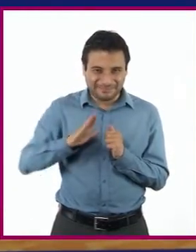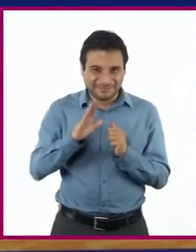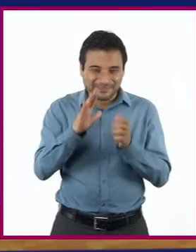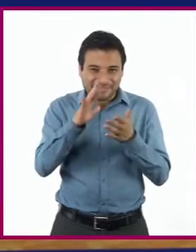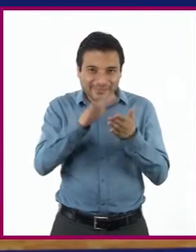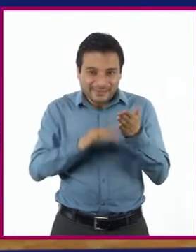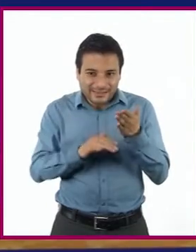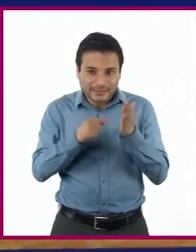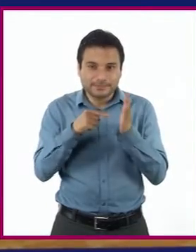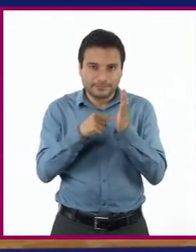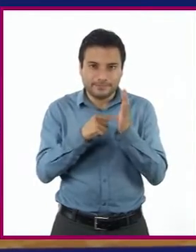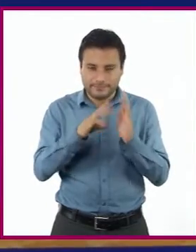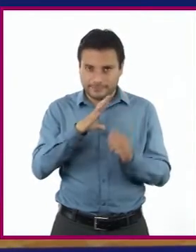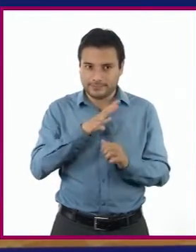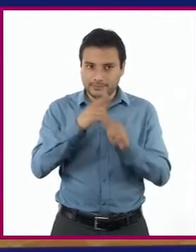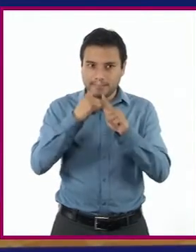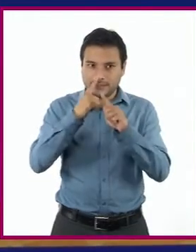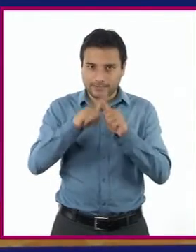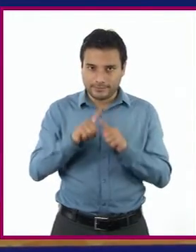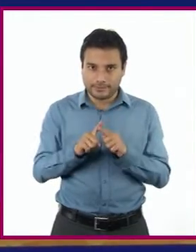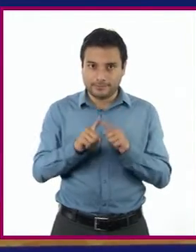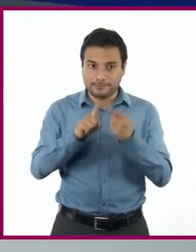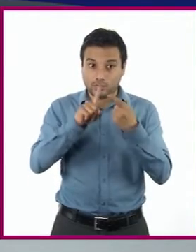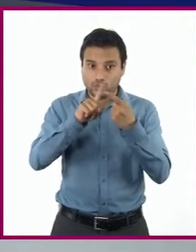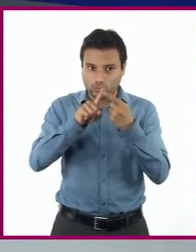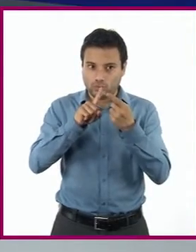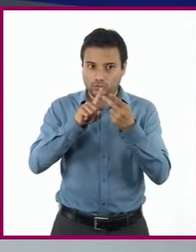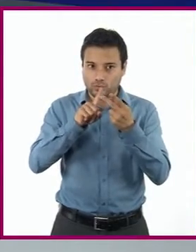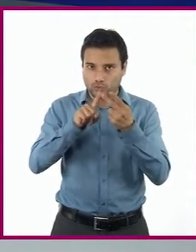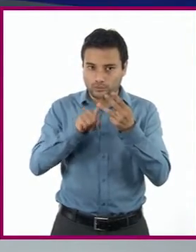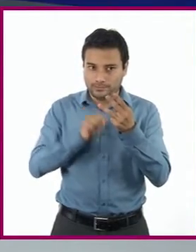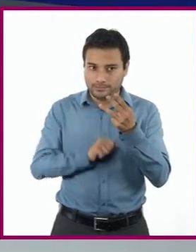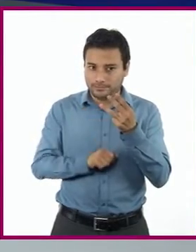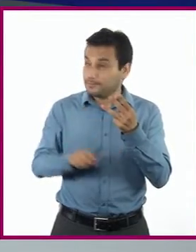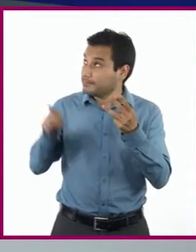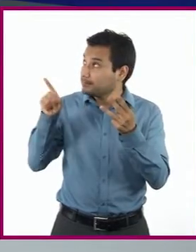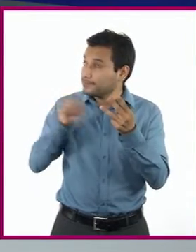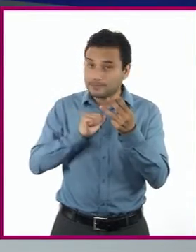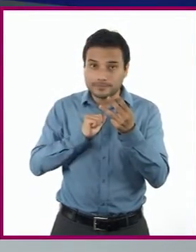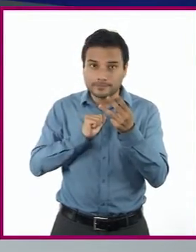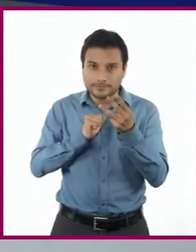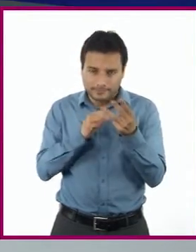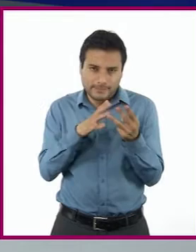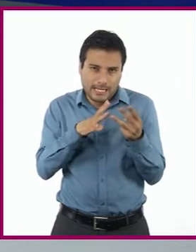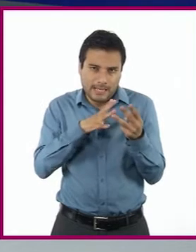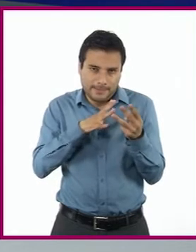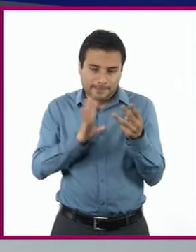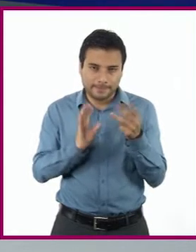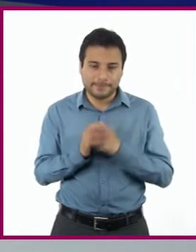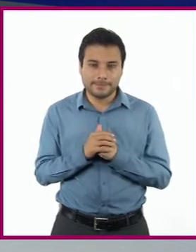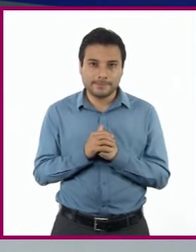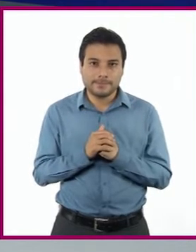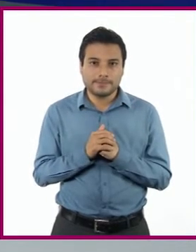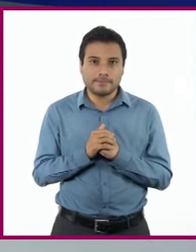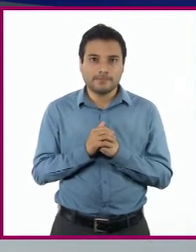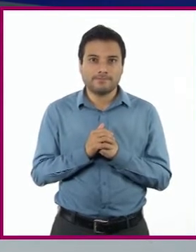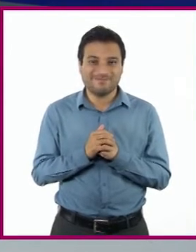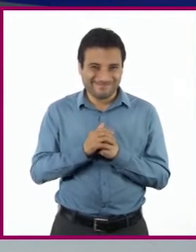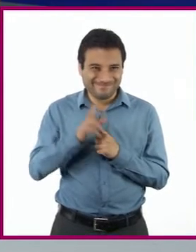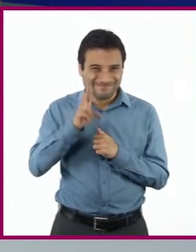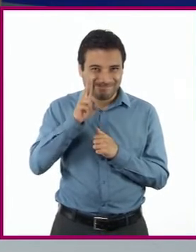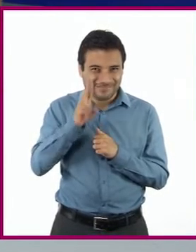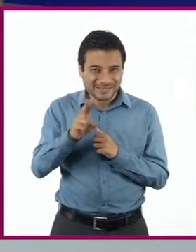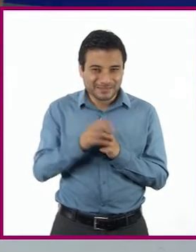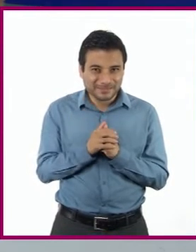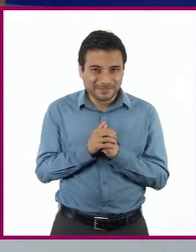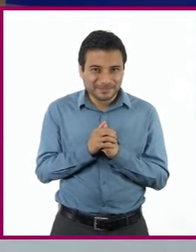leído, encontramos los siguientes. O sea, puedo decir, esto significa que, como podrán darse